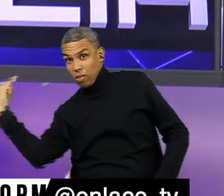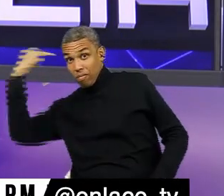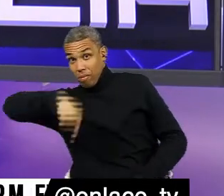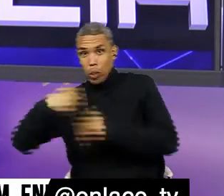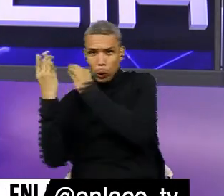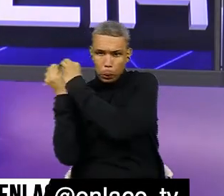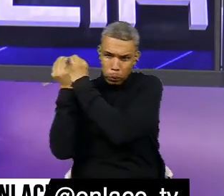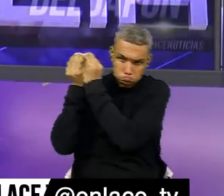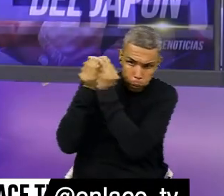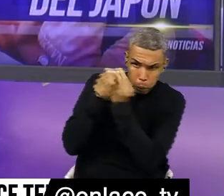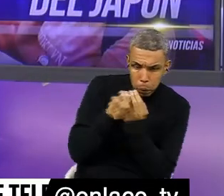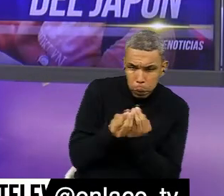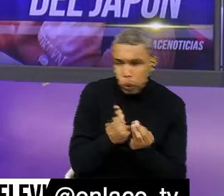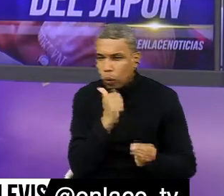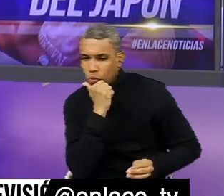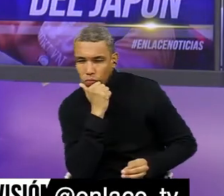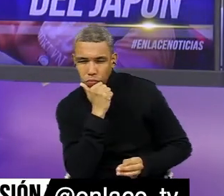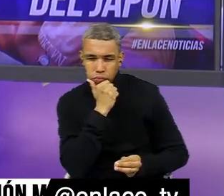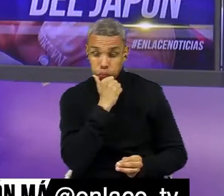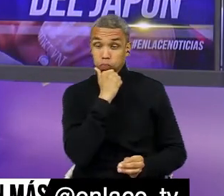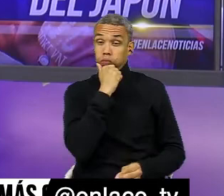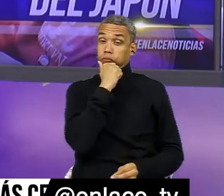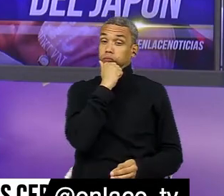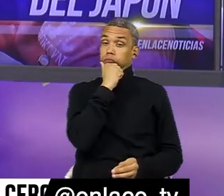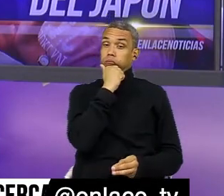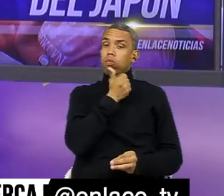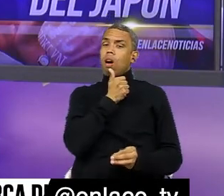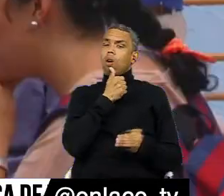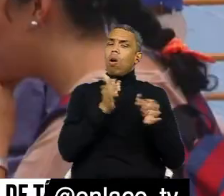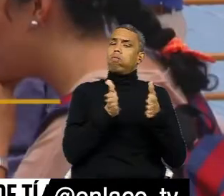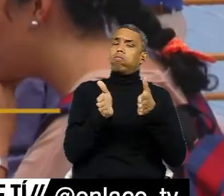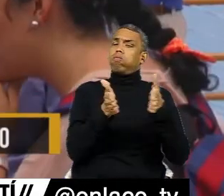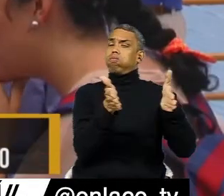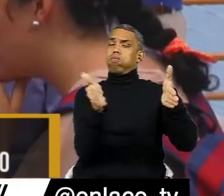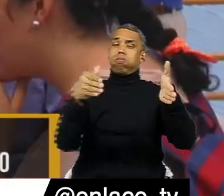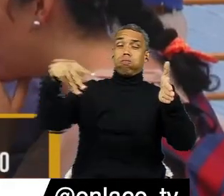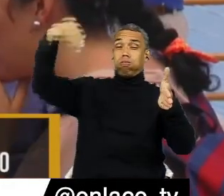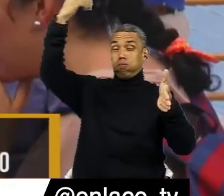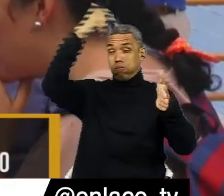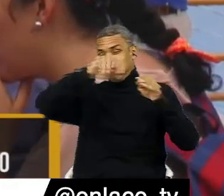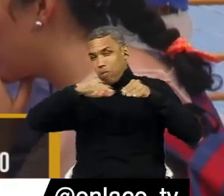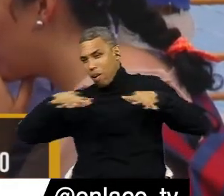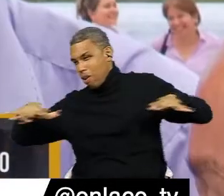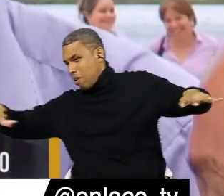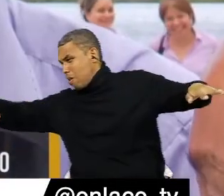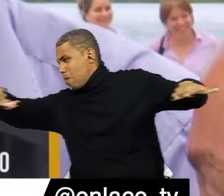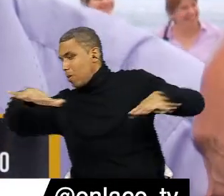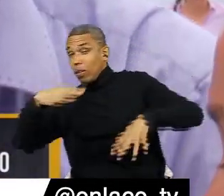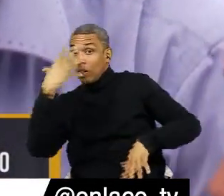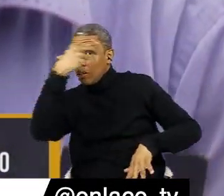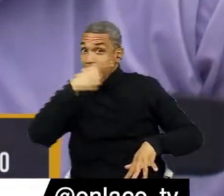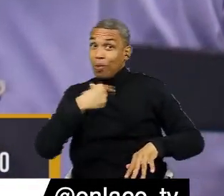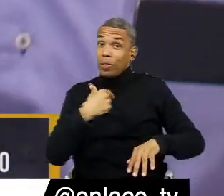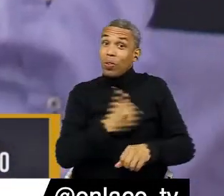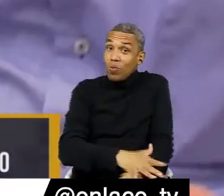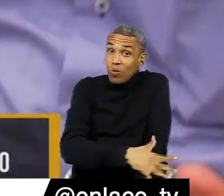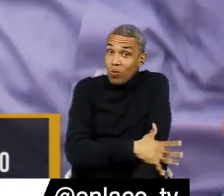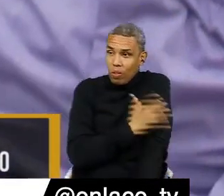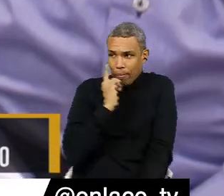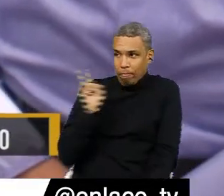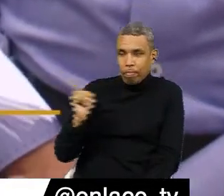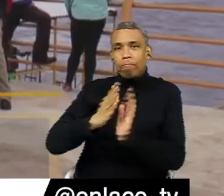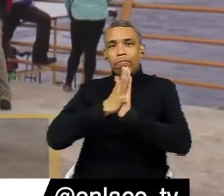muestran sorprendidos por la magnitud y belleza del afluente. Una delegación de líderes japoneses llegó este martes a Barranca Bermeja